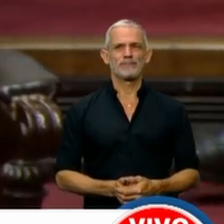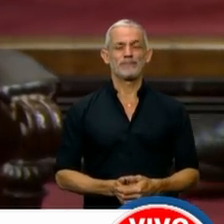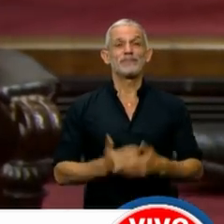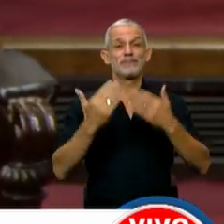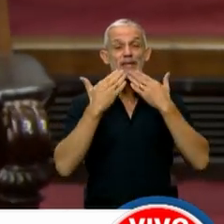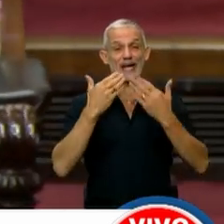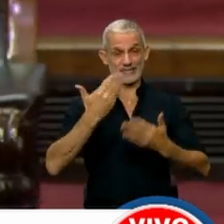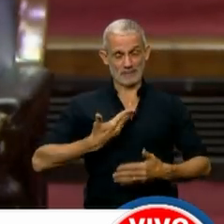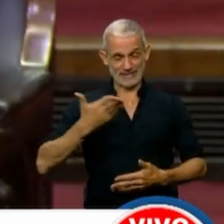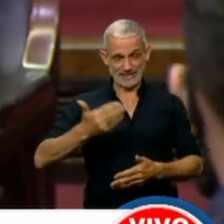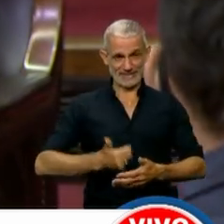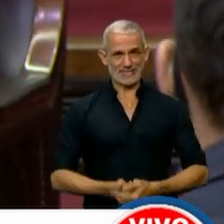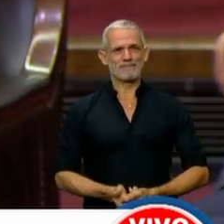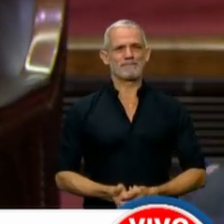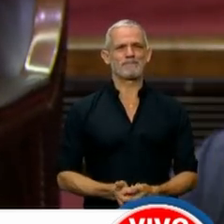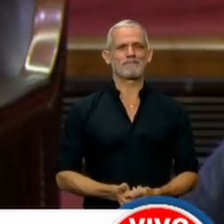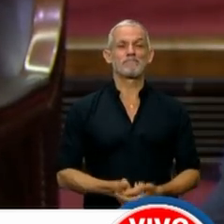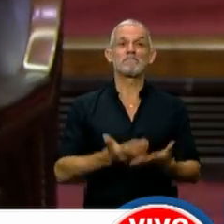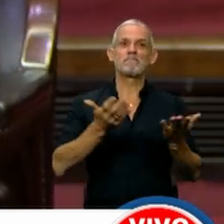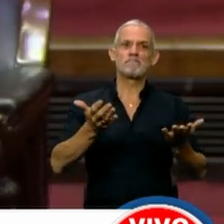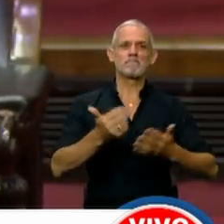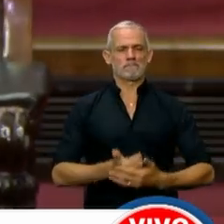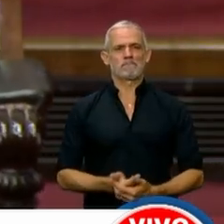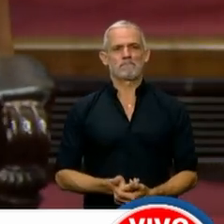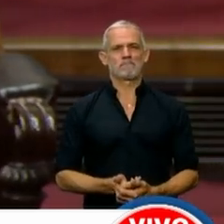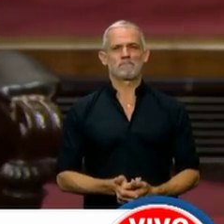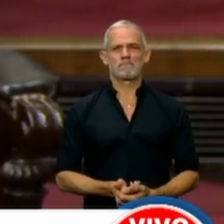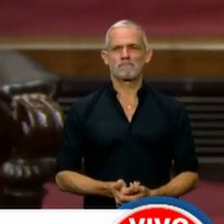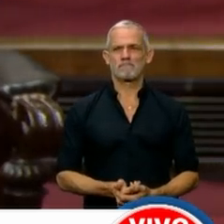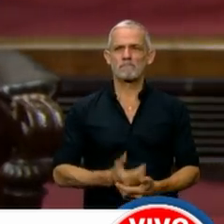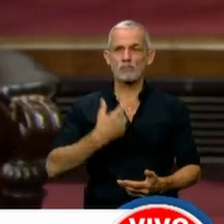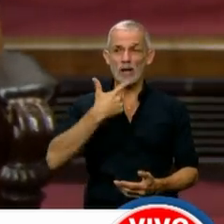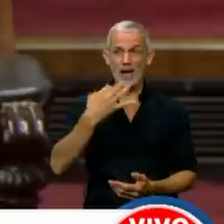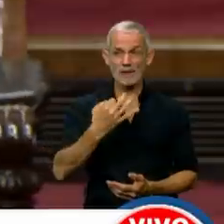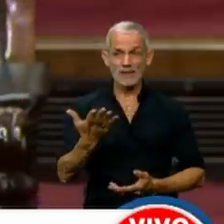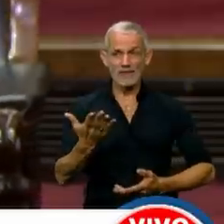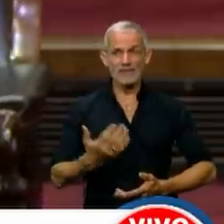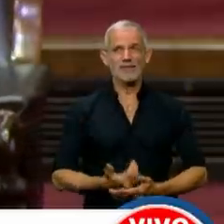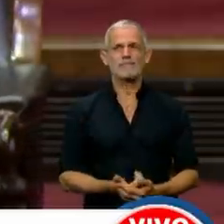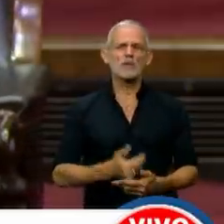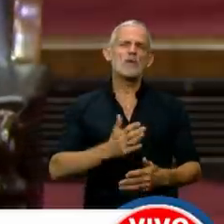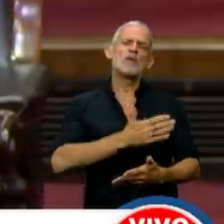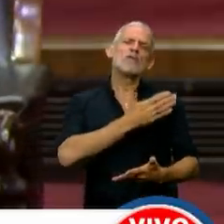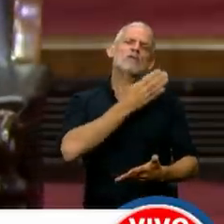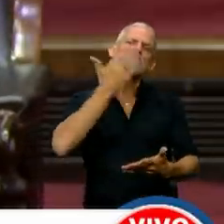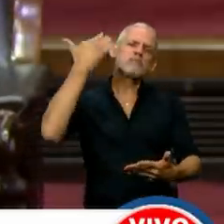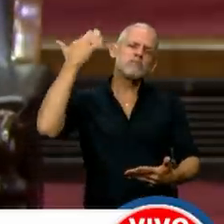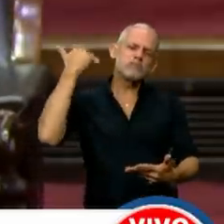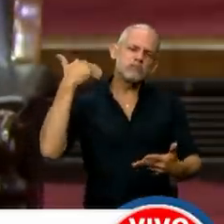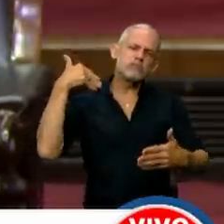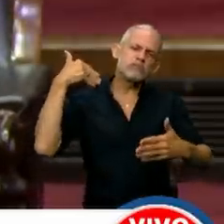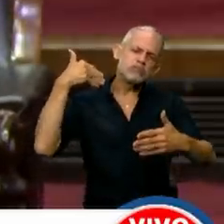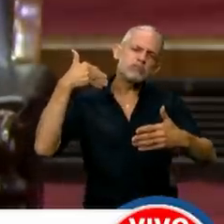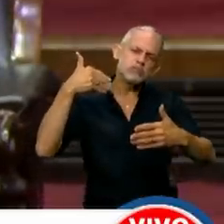gracias presidente miren la verdad es que hace tiempo que